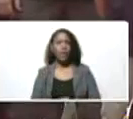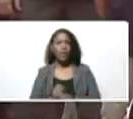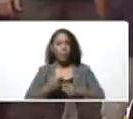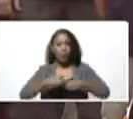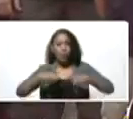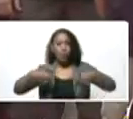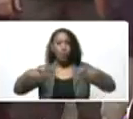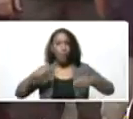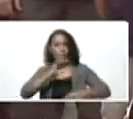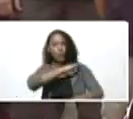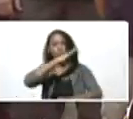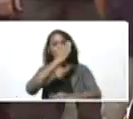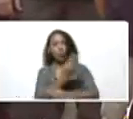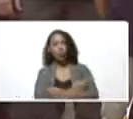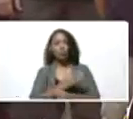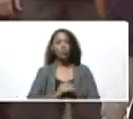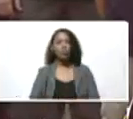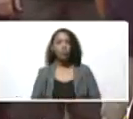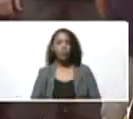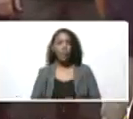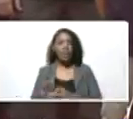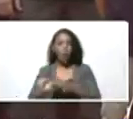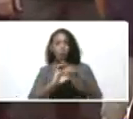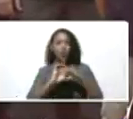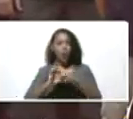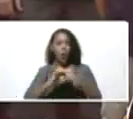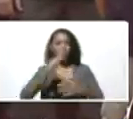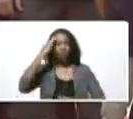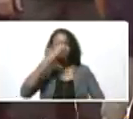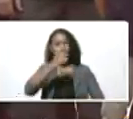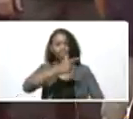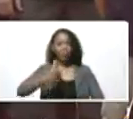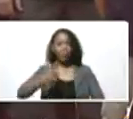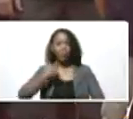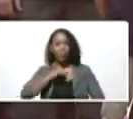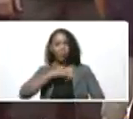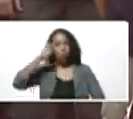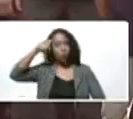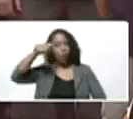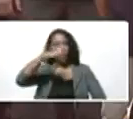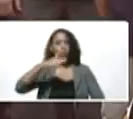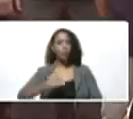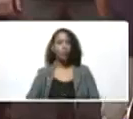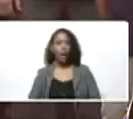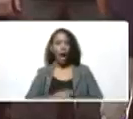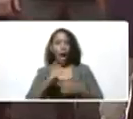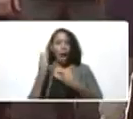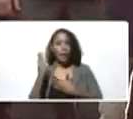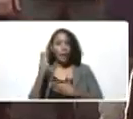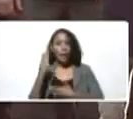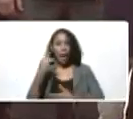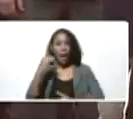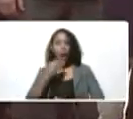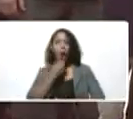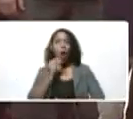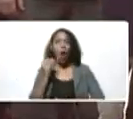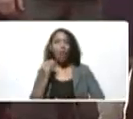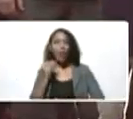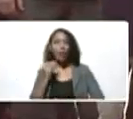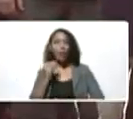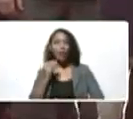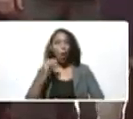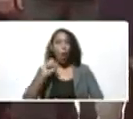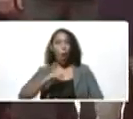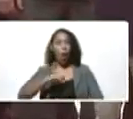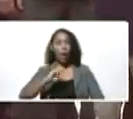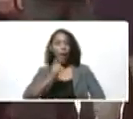crecimiento y de potencia, de unión cívico-militar a nuestro pueblo. a este muchacho capitán, hoy general